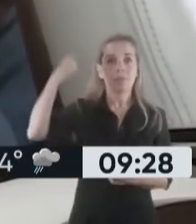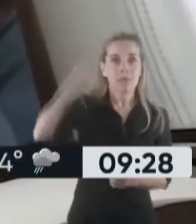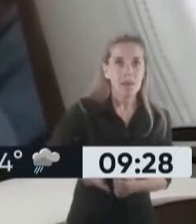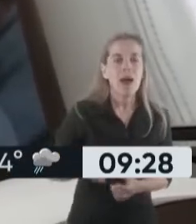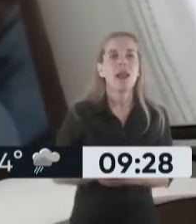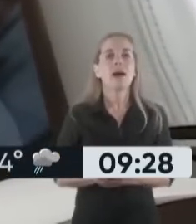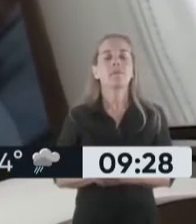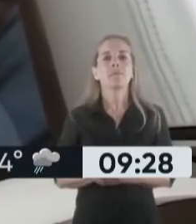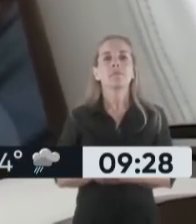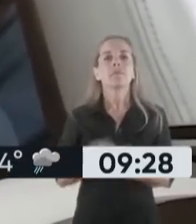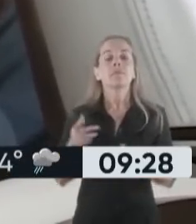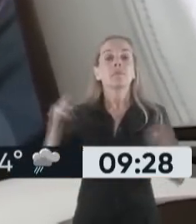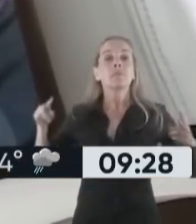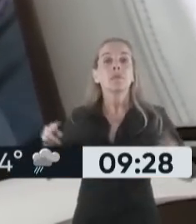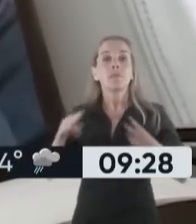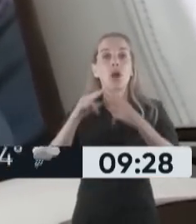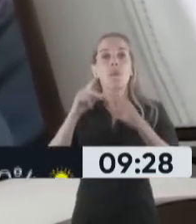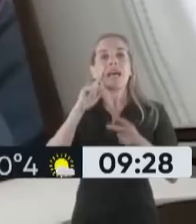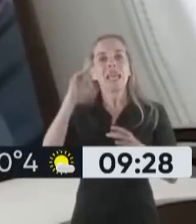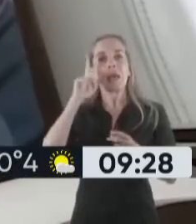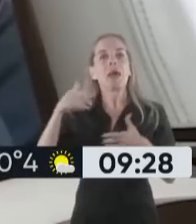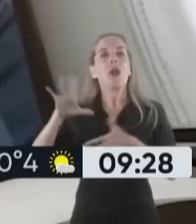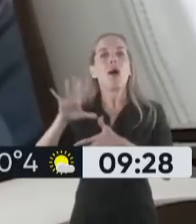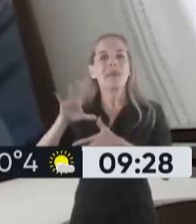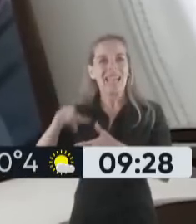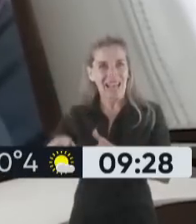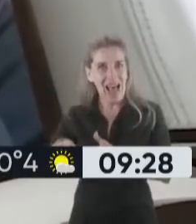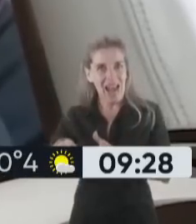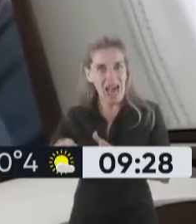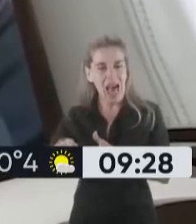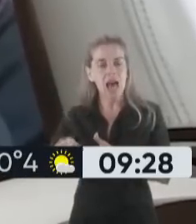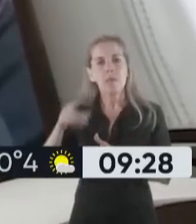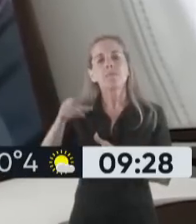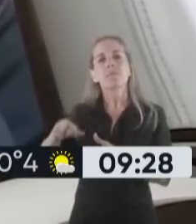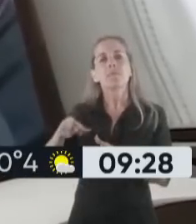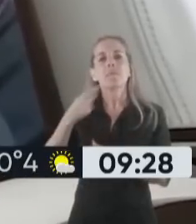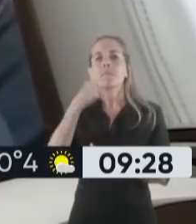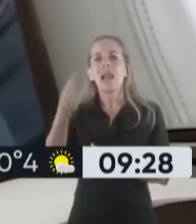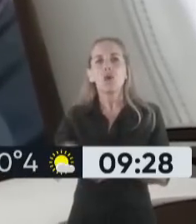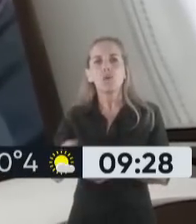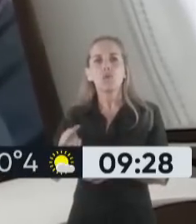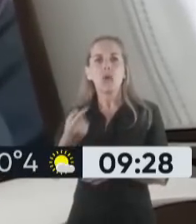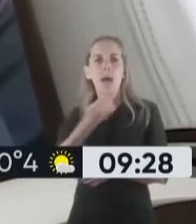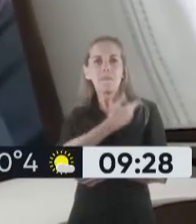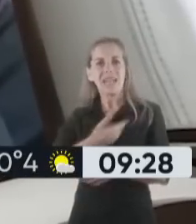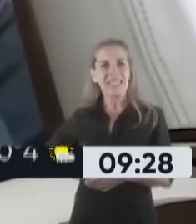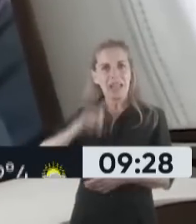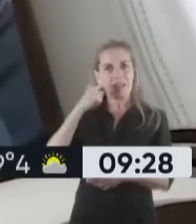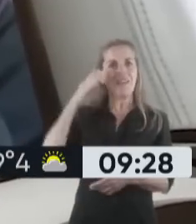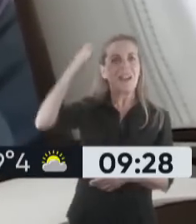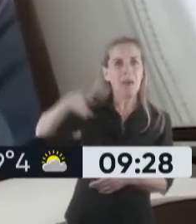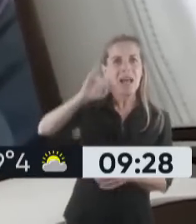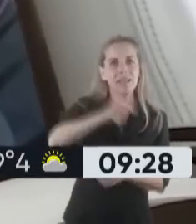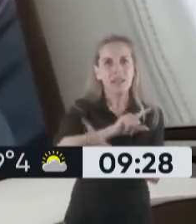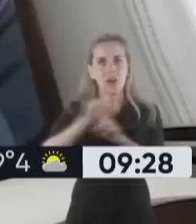en Dominicana la cumbre iberoamericana. El presidente va a asistir y en ese caso, si va a ir, ¿qué agenda